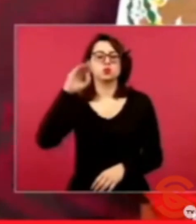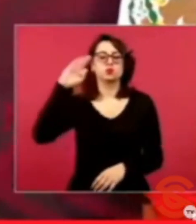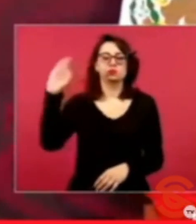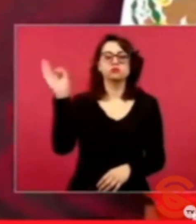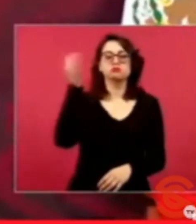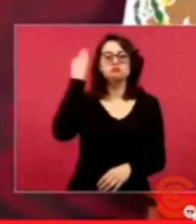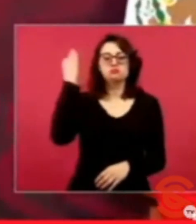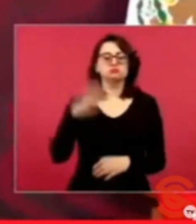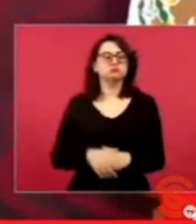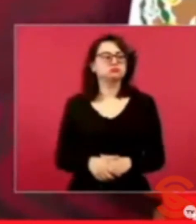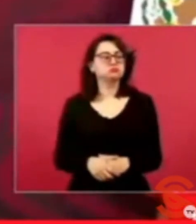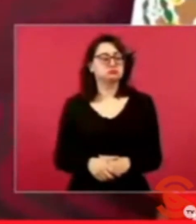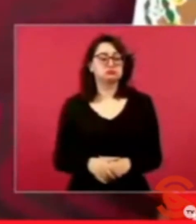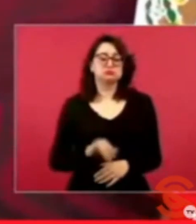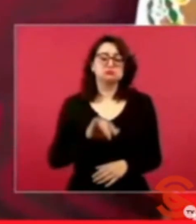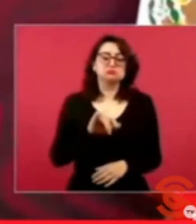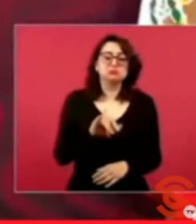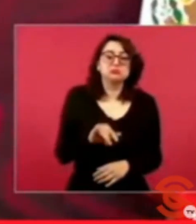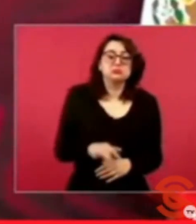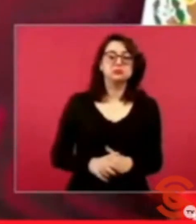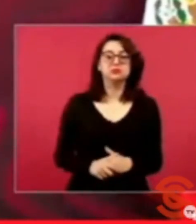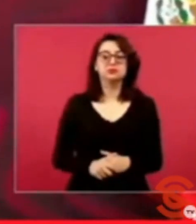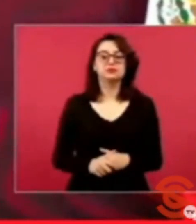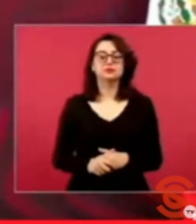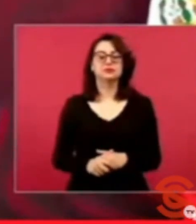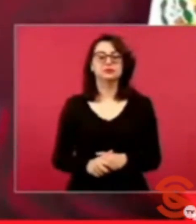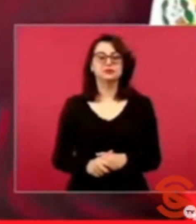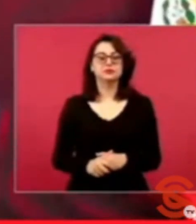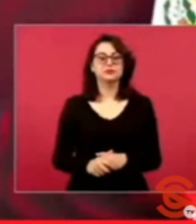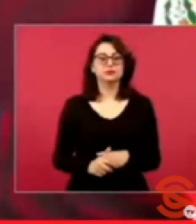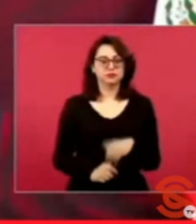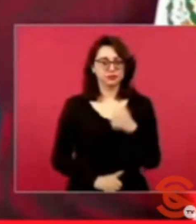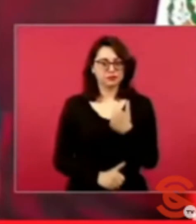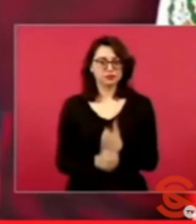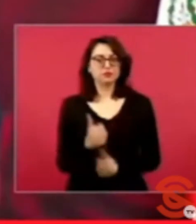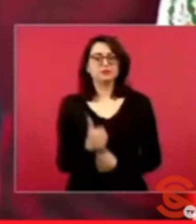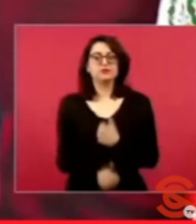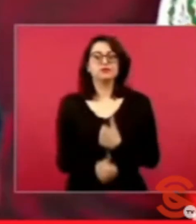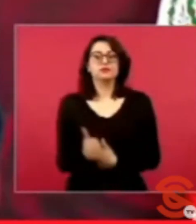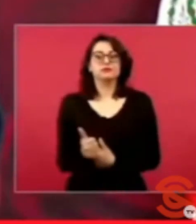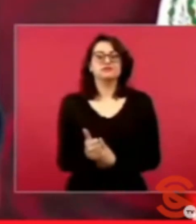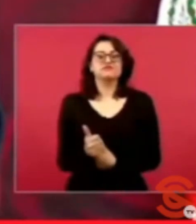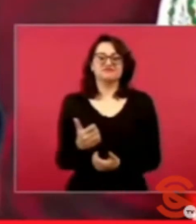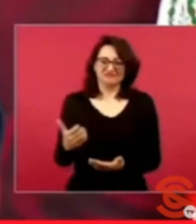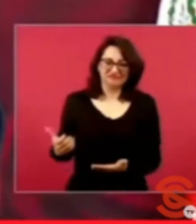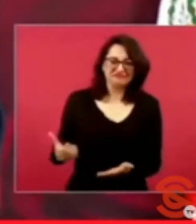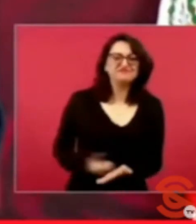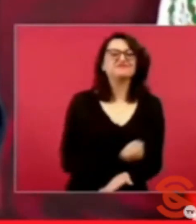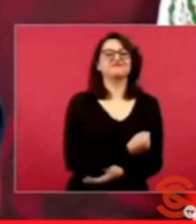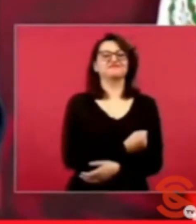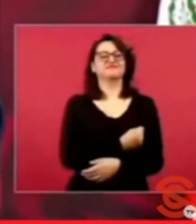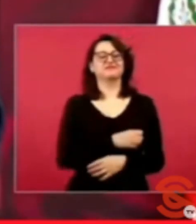y va de candidata a diputada federal y gana